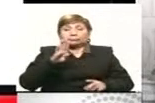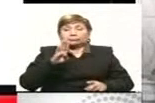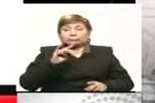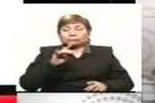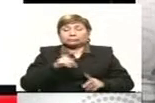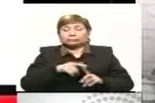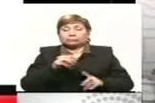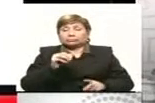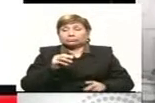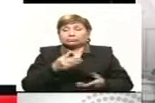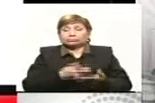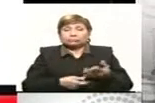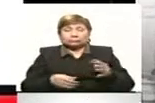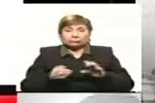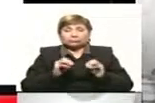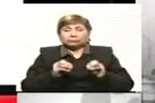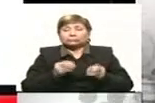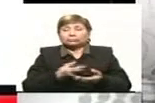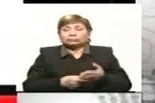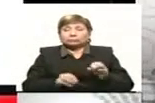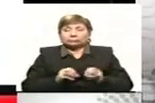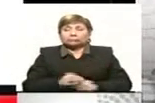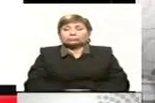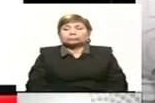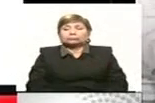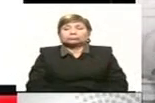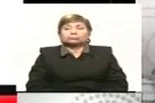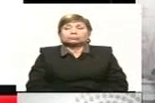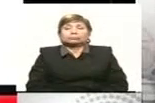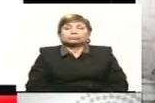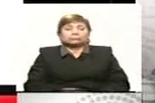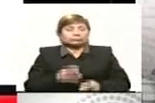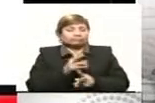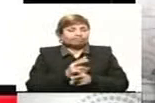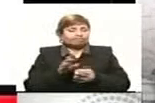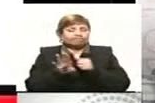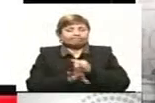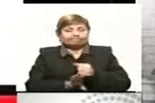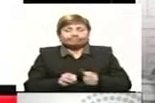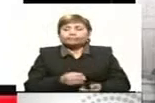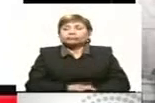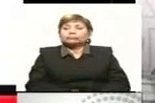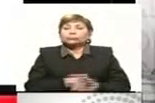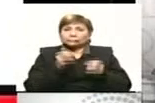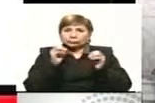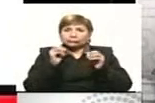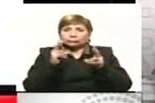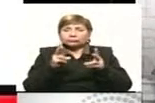la información que tiene la SUNAT es una información que tiene que ser resguardada. Ok.